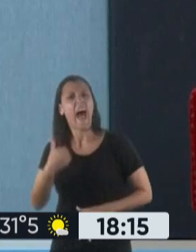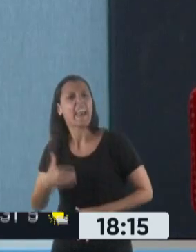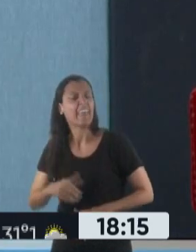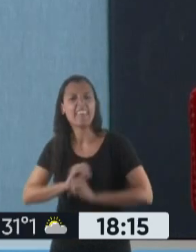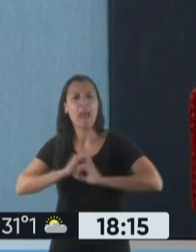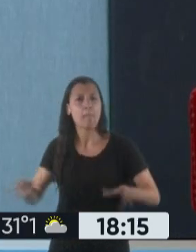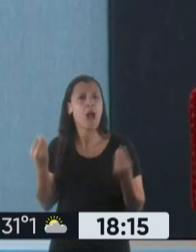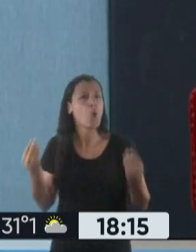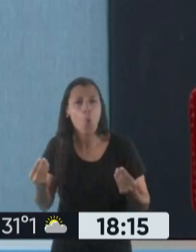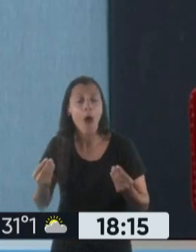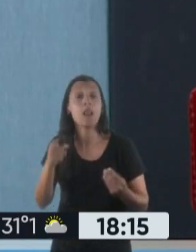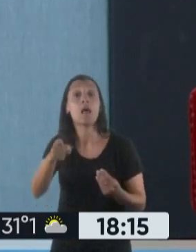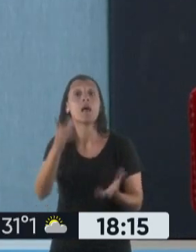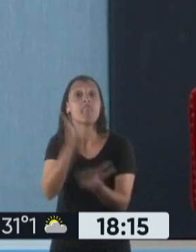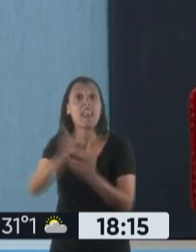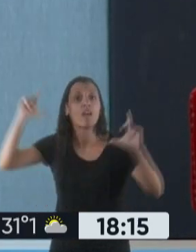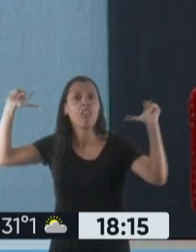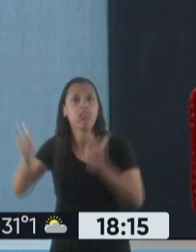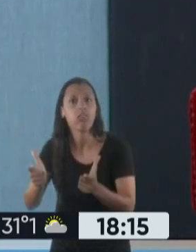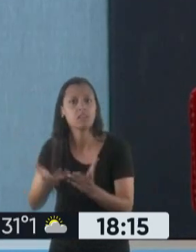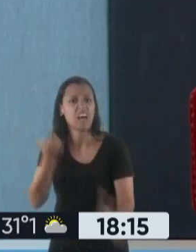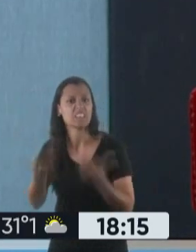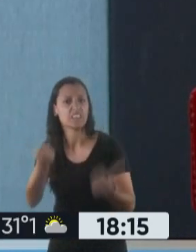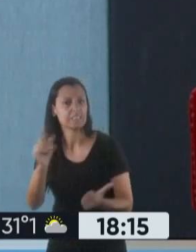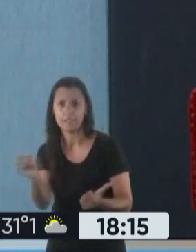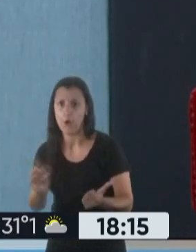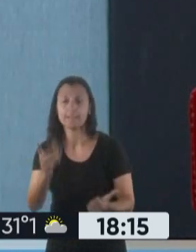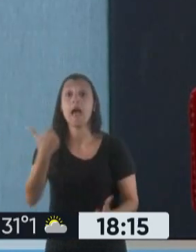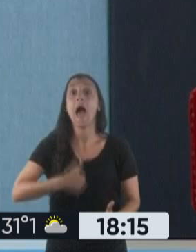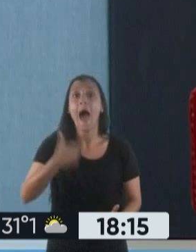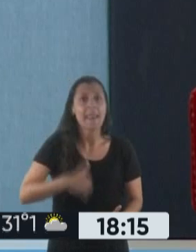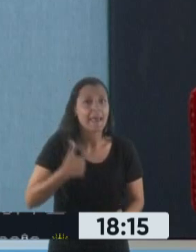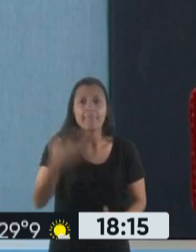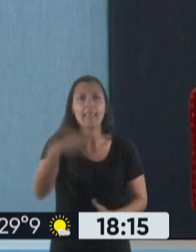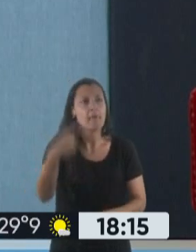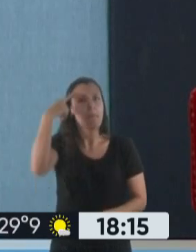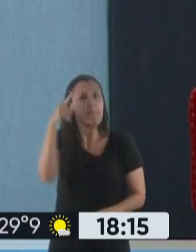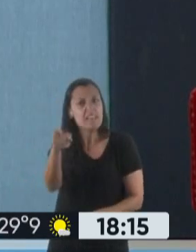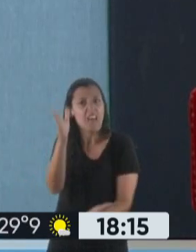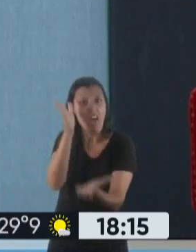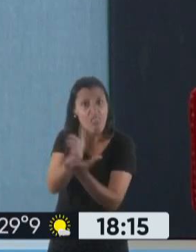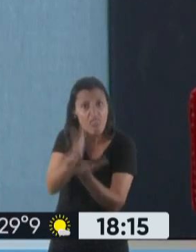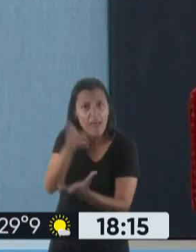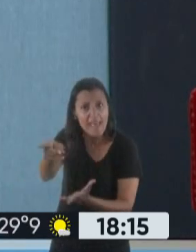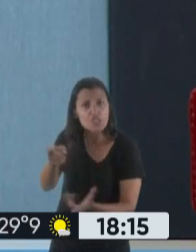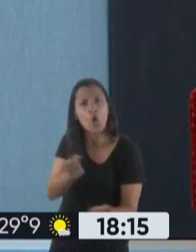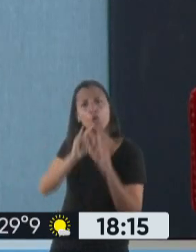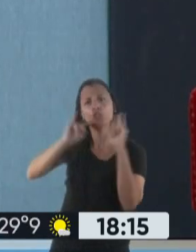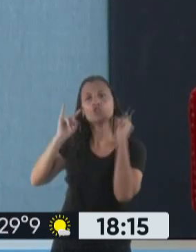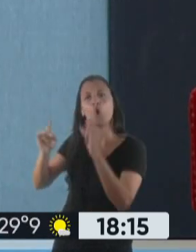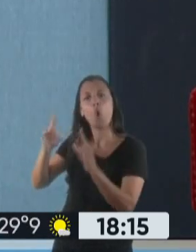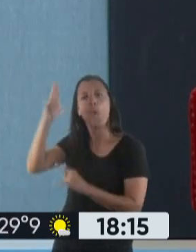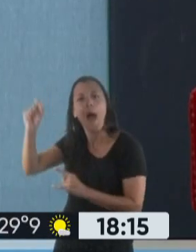es la Argentina que restringe derechos. La peor es la Argentina que piensa que esos derechos lo van a dar los